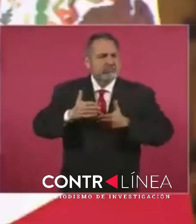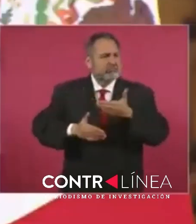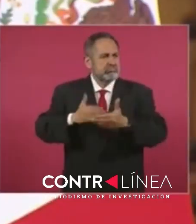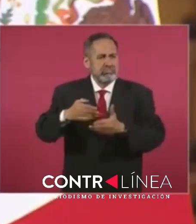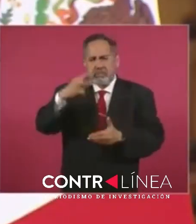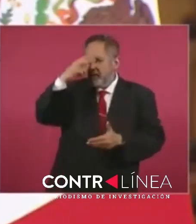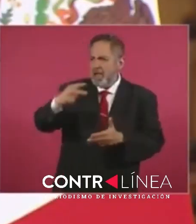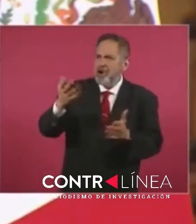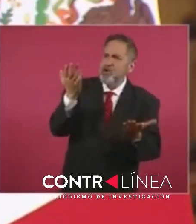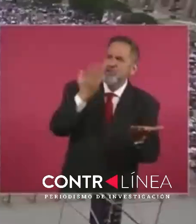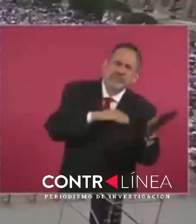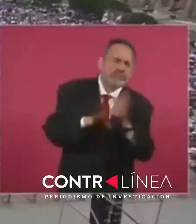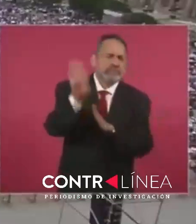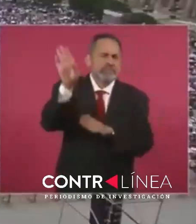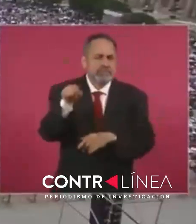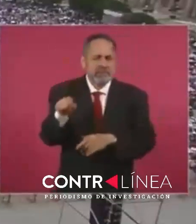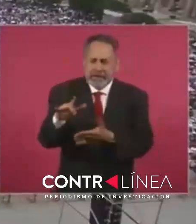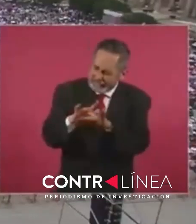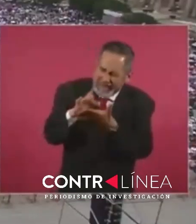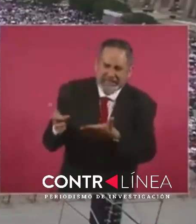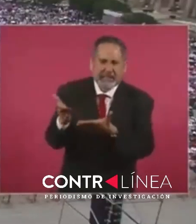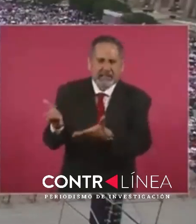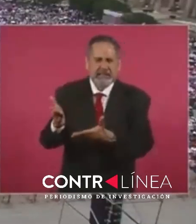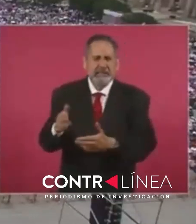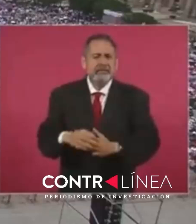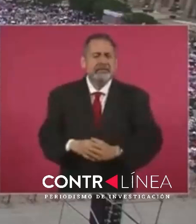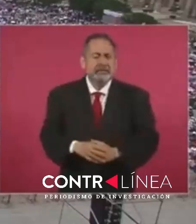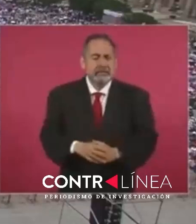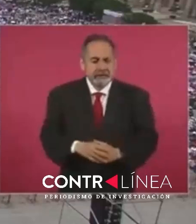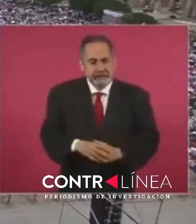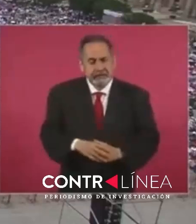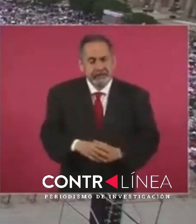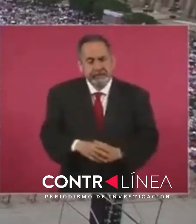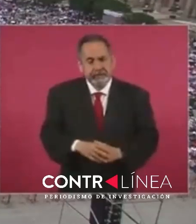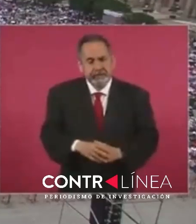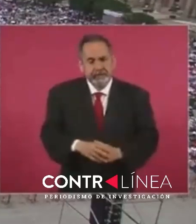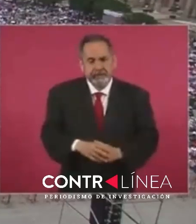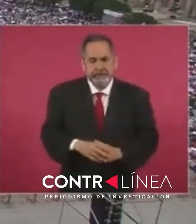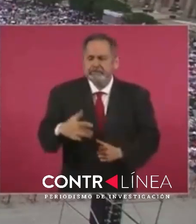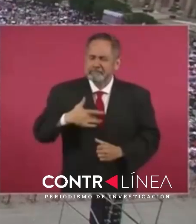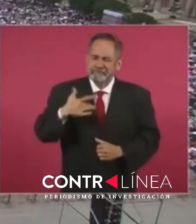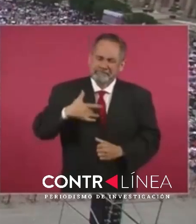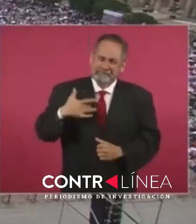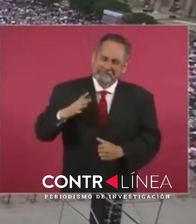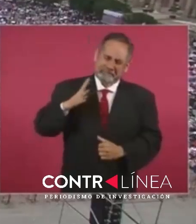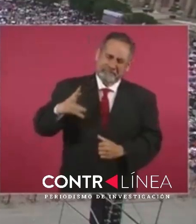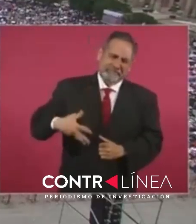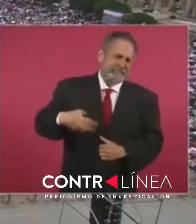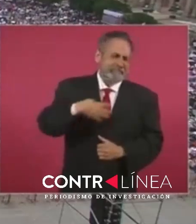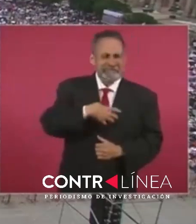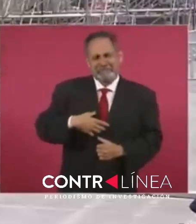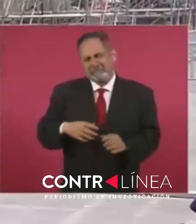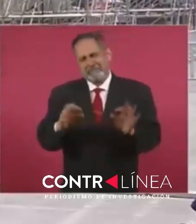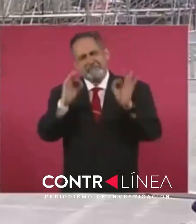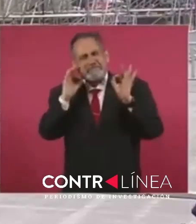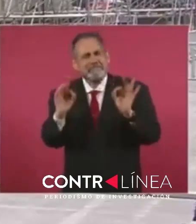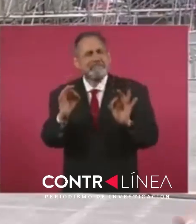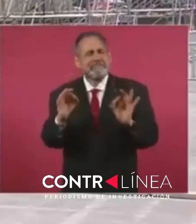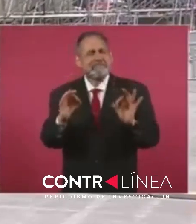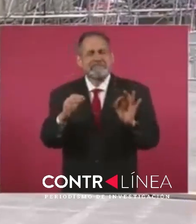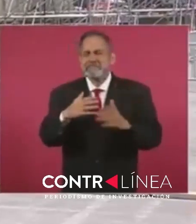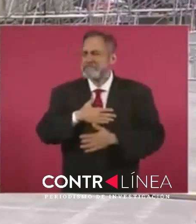del país. Estoy que satisfecho por